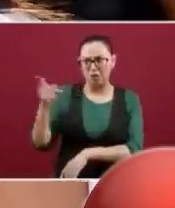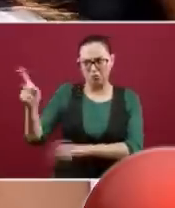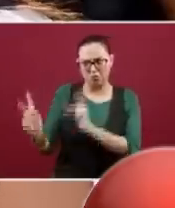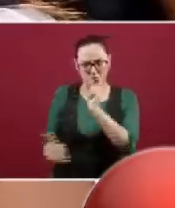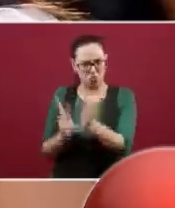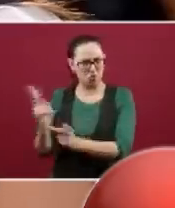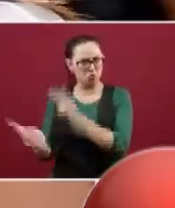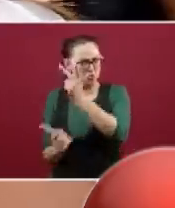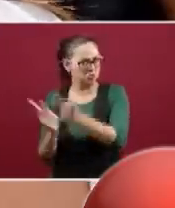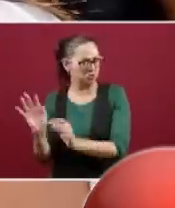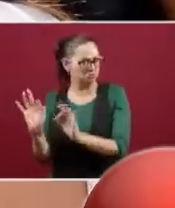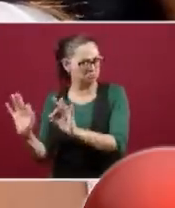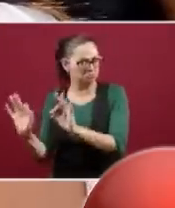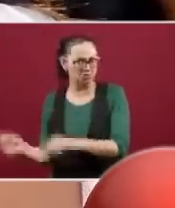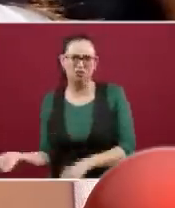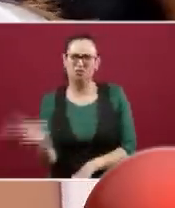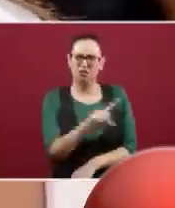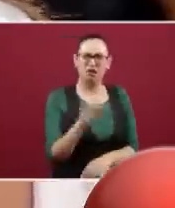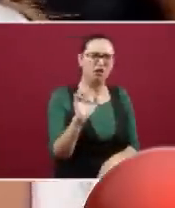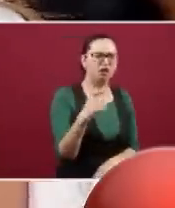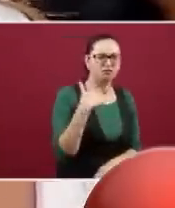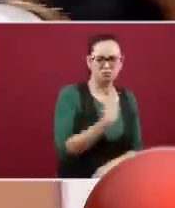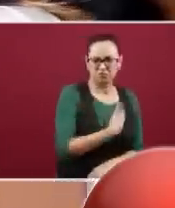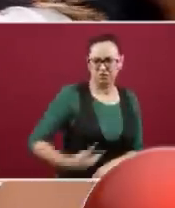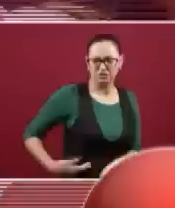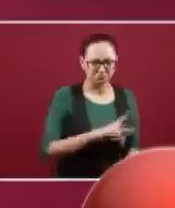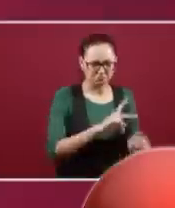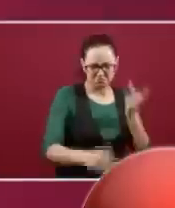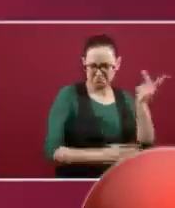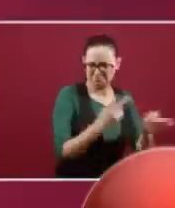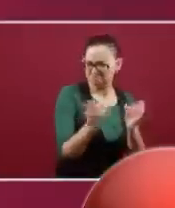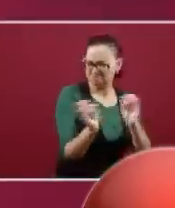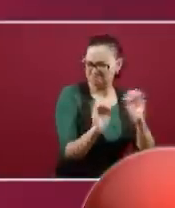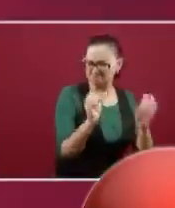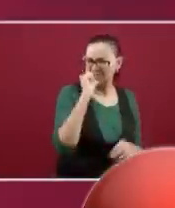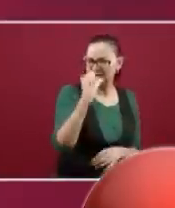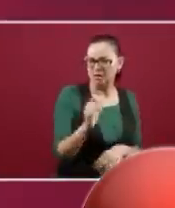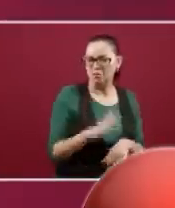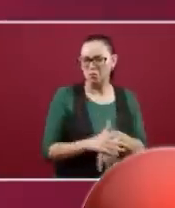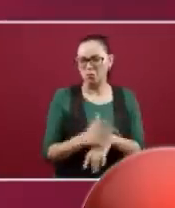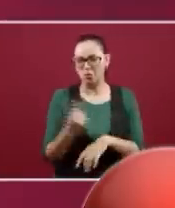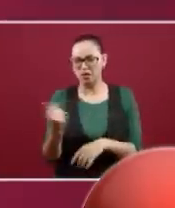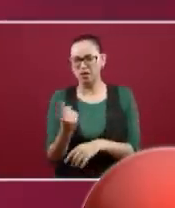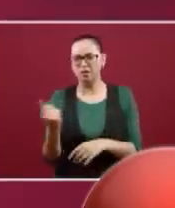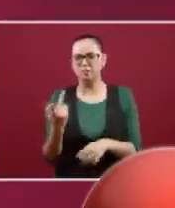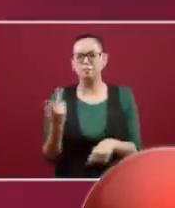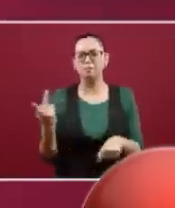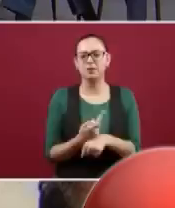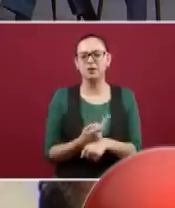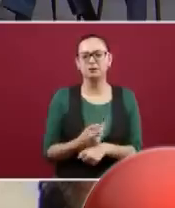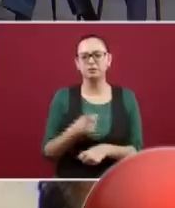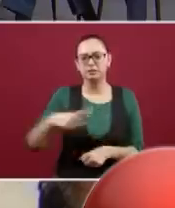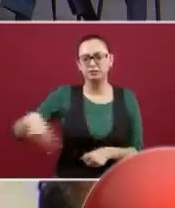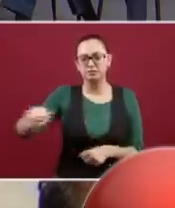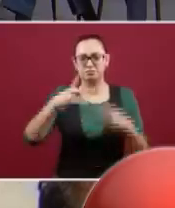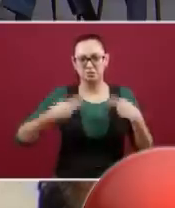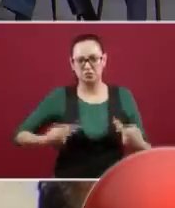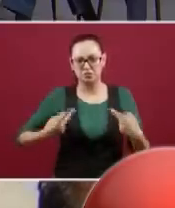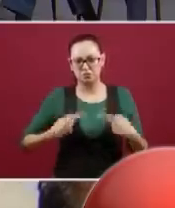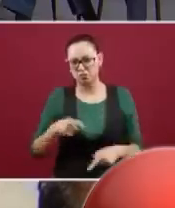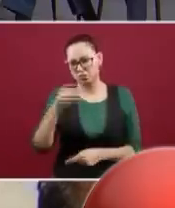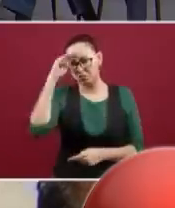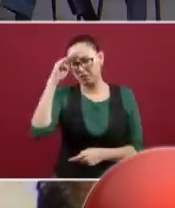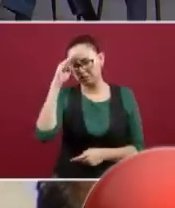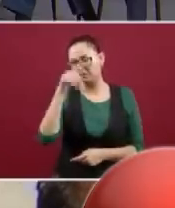consulta ciudadana y por qué no la de los expresidentes. ¿Qué tendría usted que decirle a estas personas que aseguran que es por